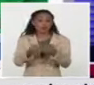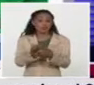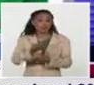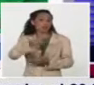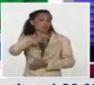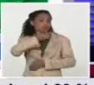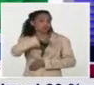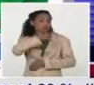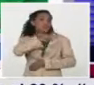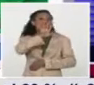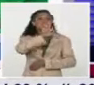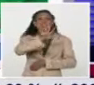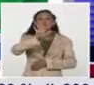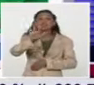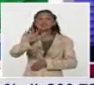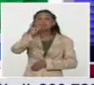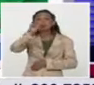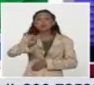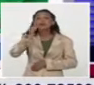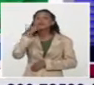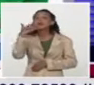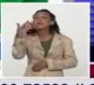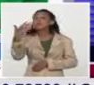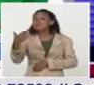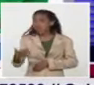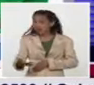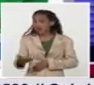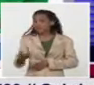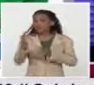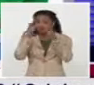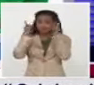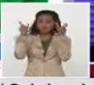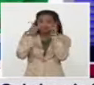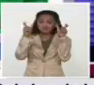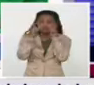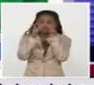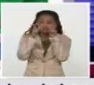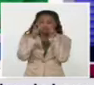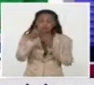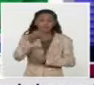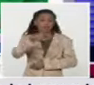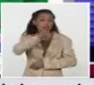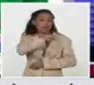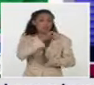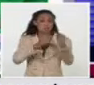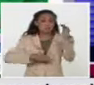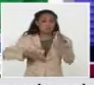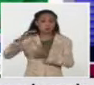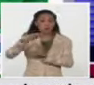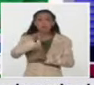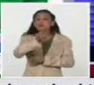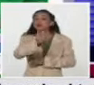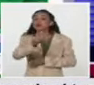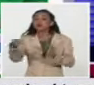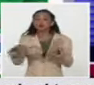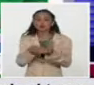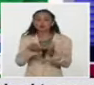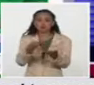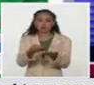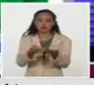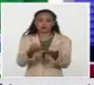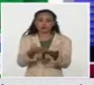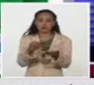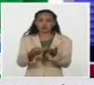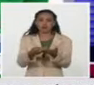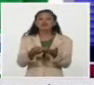anterior. Ayer se supera la cifra de 24.000 muestras para el diagnóstico de la